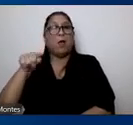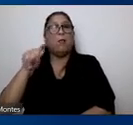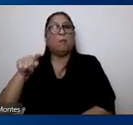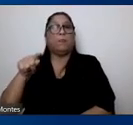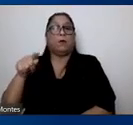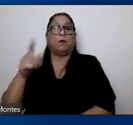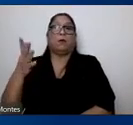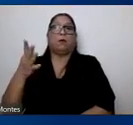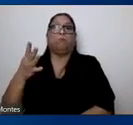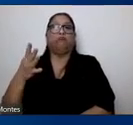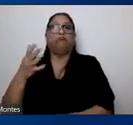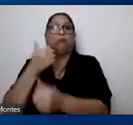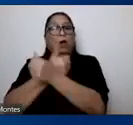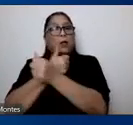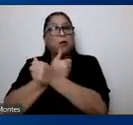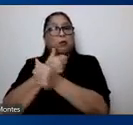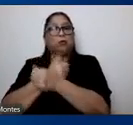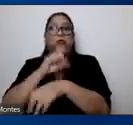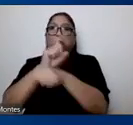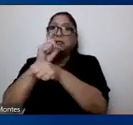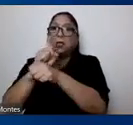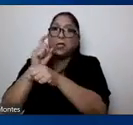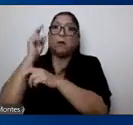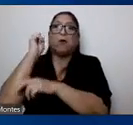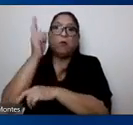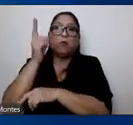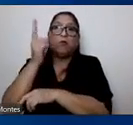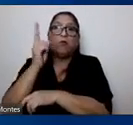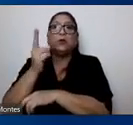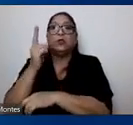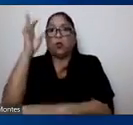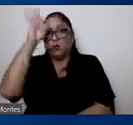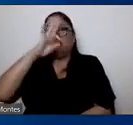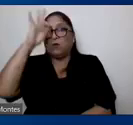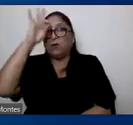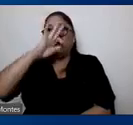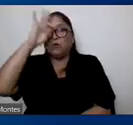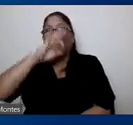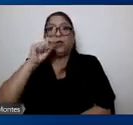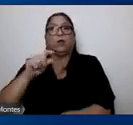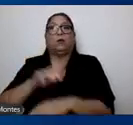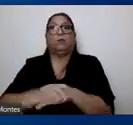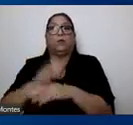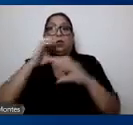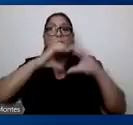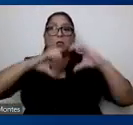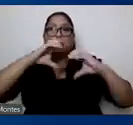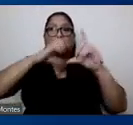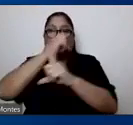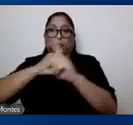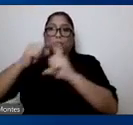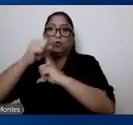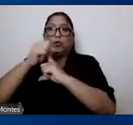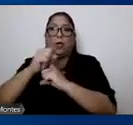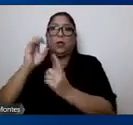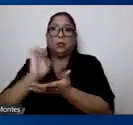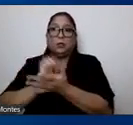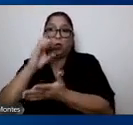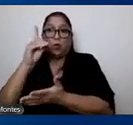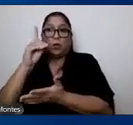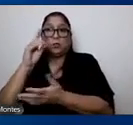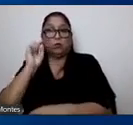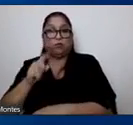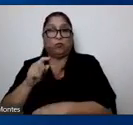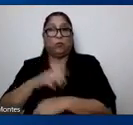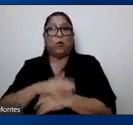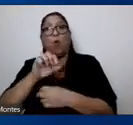en cátedras como filosofía y demás amplios de la carrera de ciencias sociales y en educación. Aquí estamos en